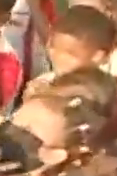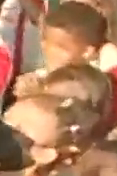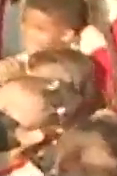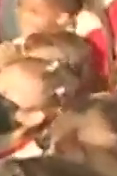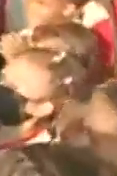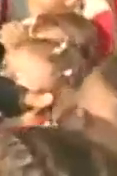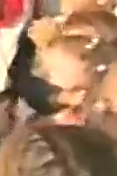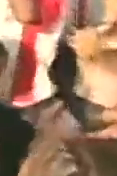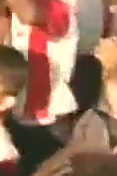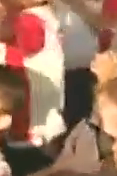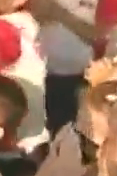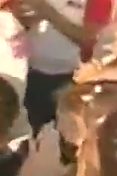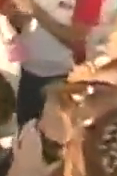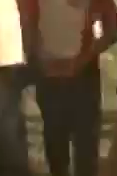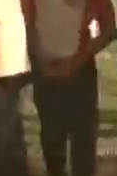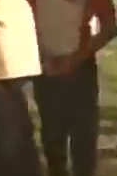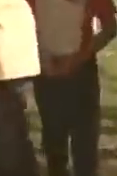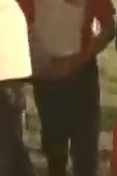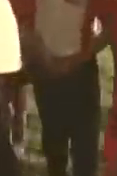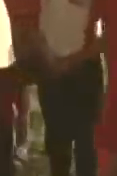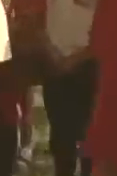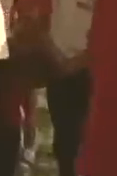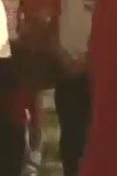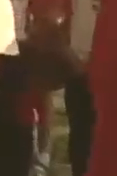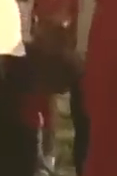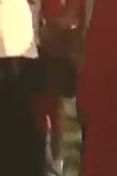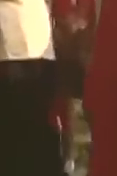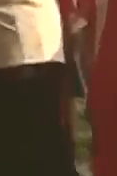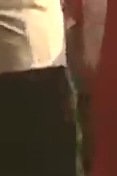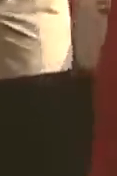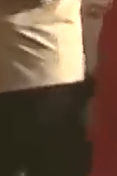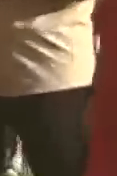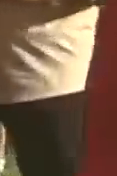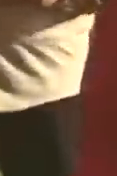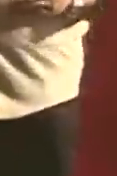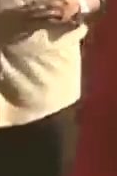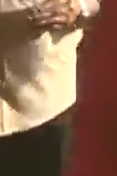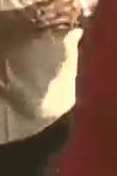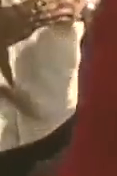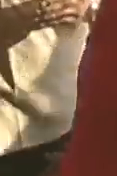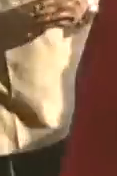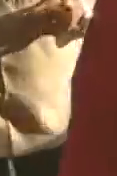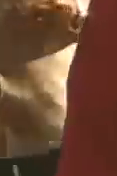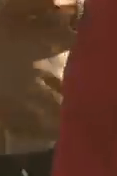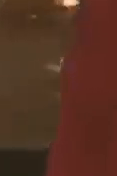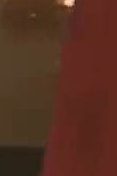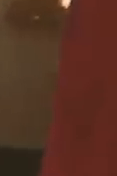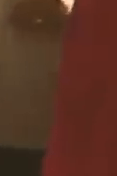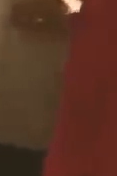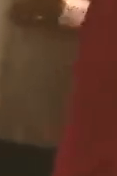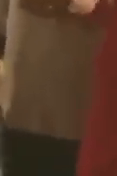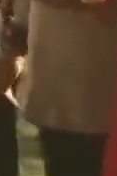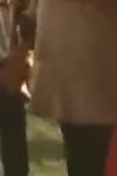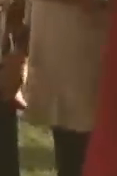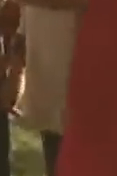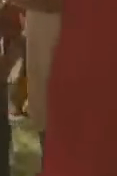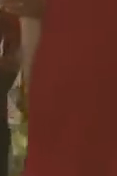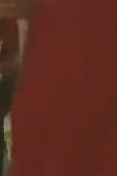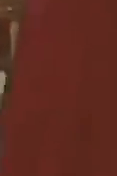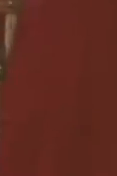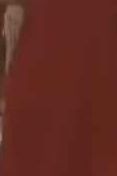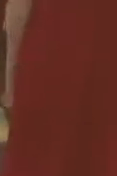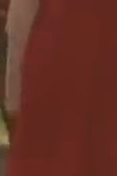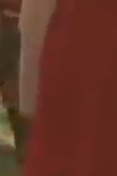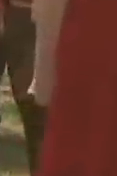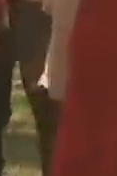sobre el líder de la revolución bolivariana y lo reciben también con unas consignas. Explican al jefe de Estado venezolano lo que se viene